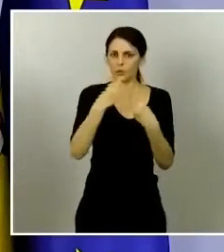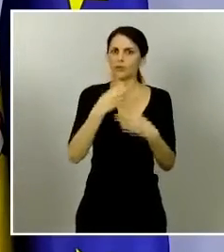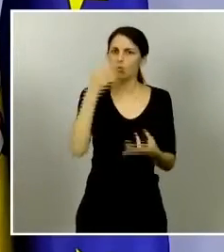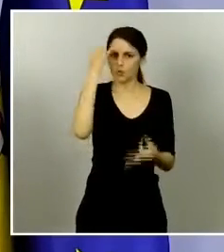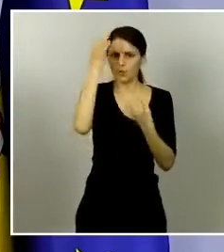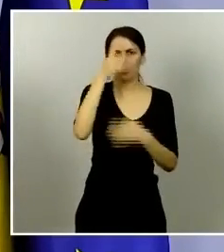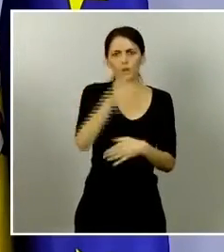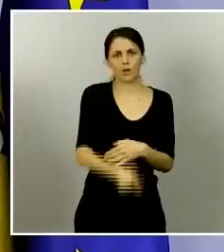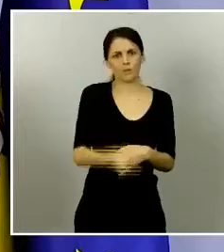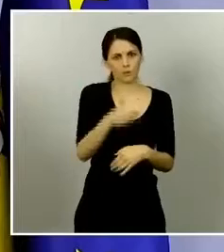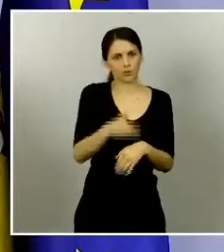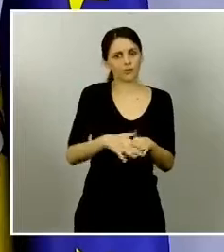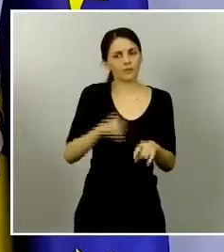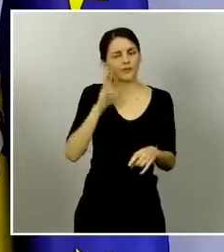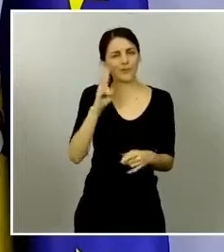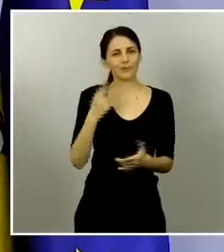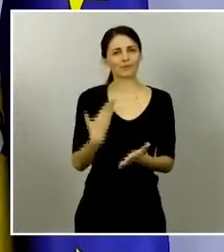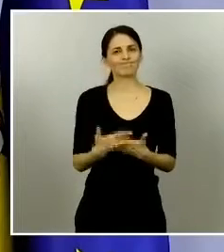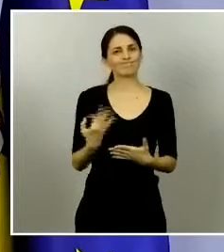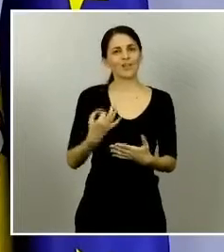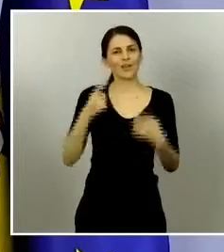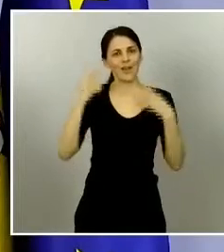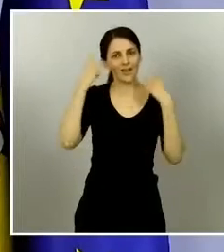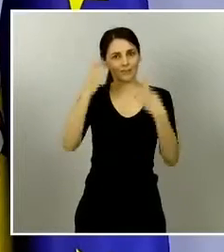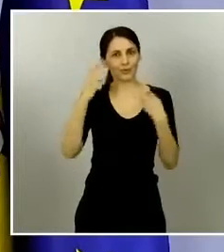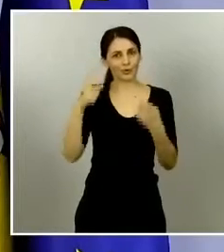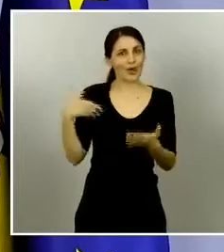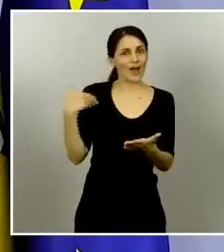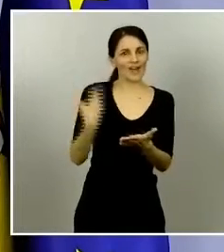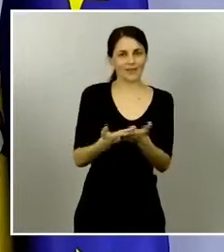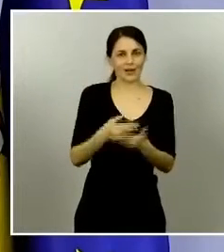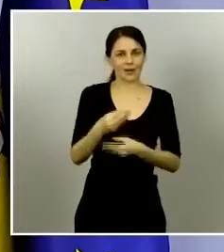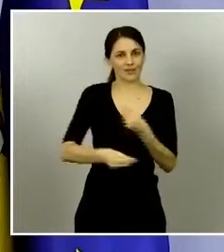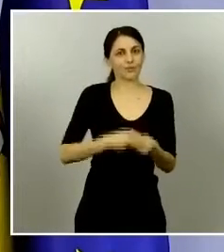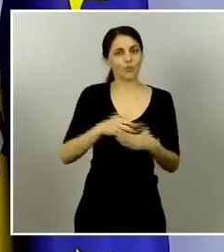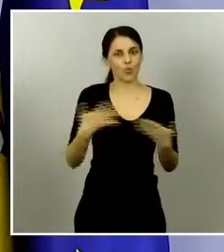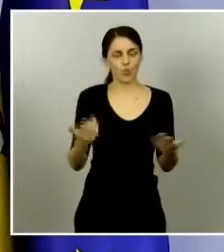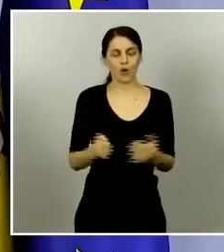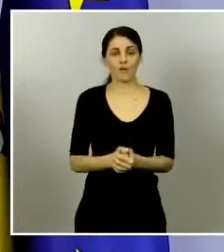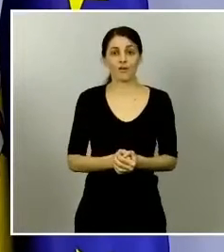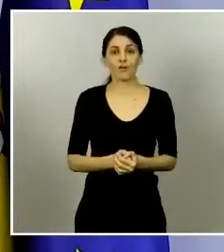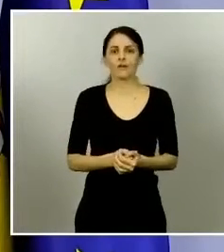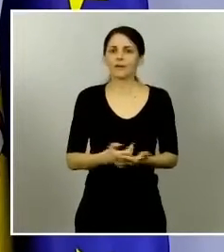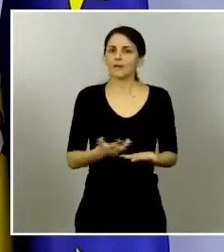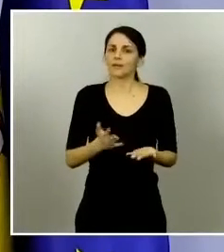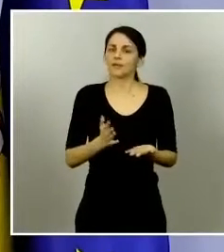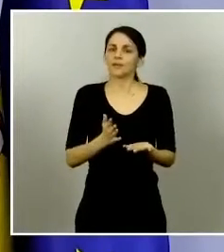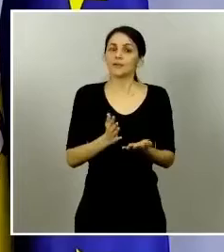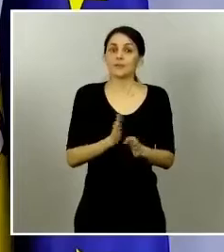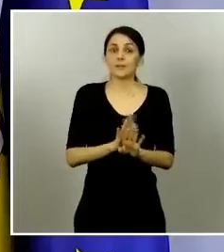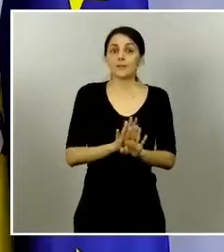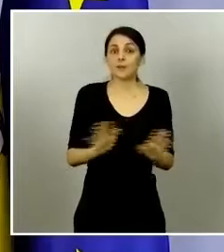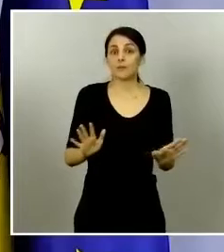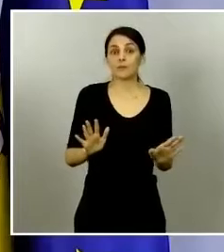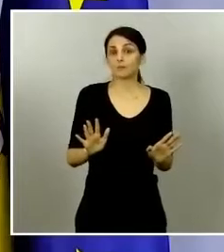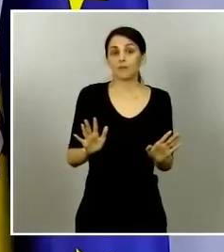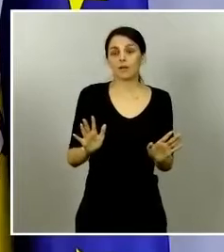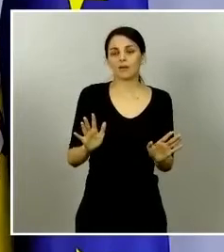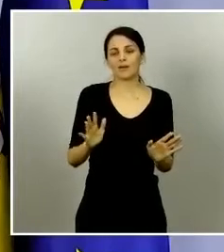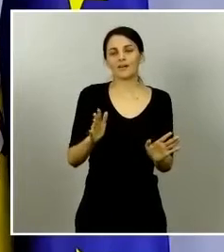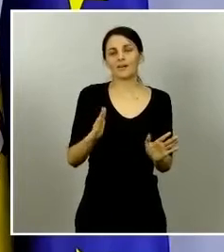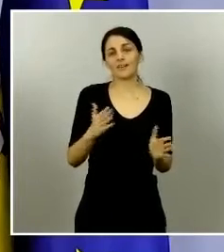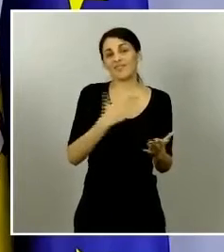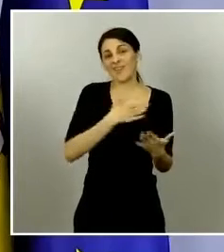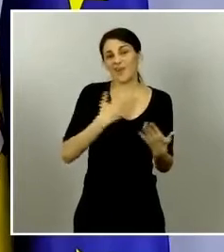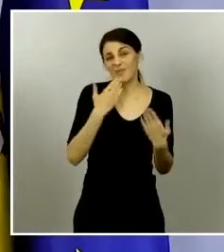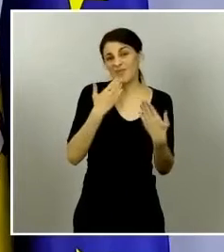son cifras que nos comunican las comunidades autónomas y que pone de manifiesto el esfuerzo que se está haciendo en este sentido. Y sin más, pues agradecer,